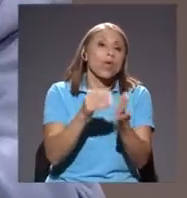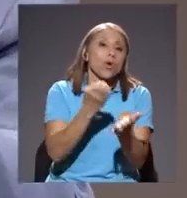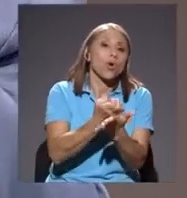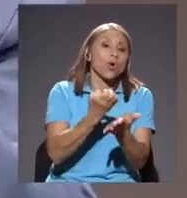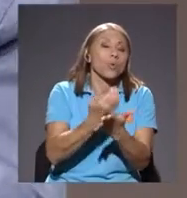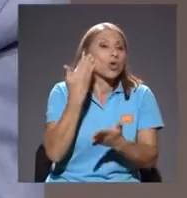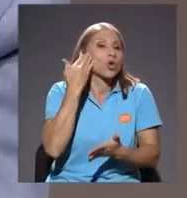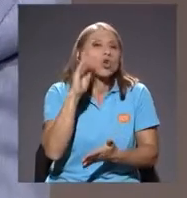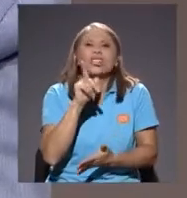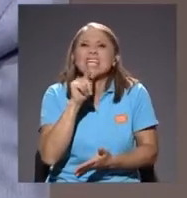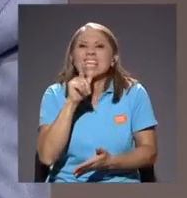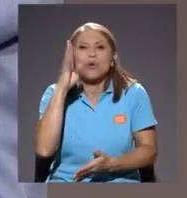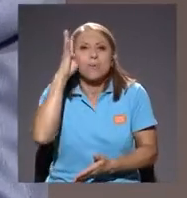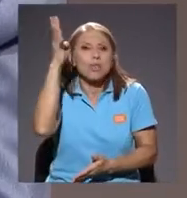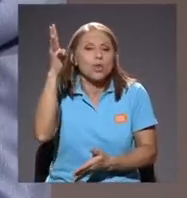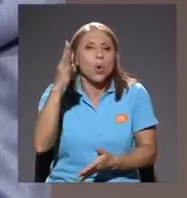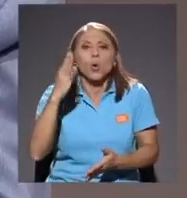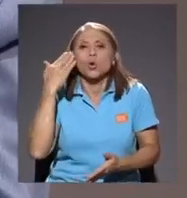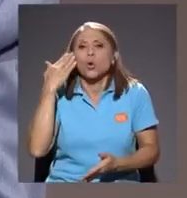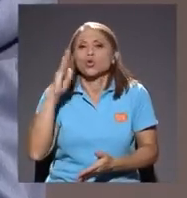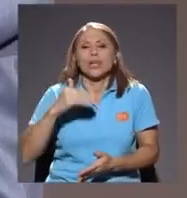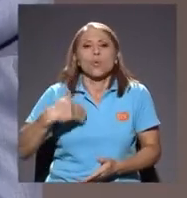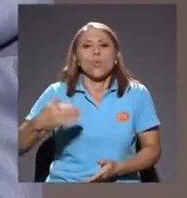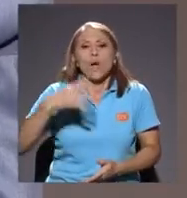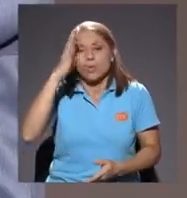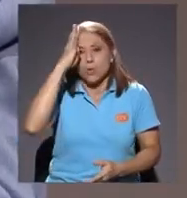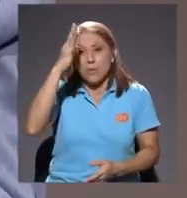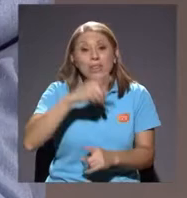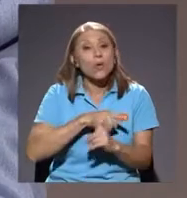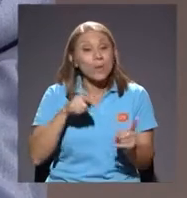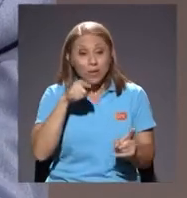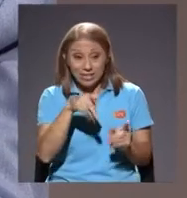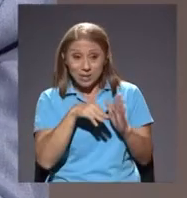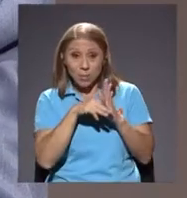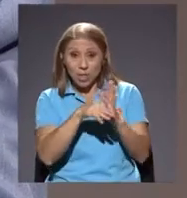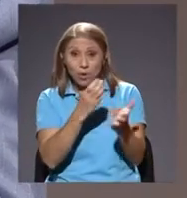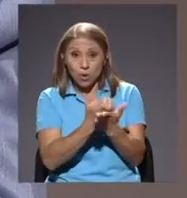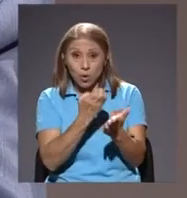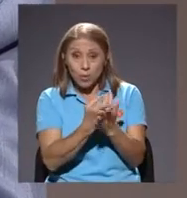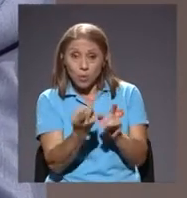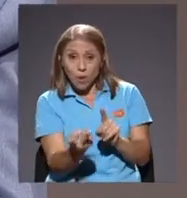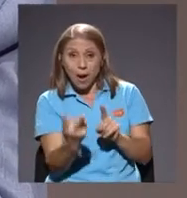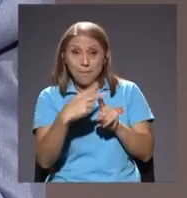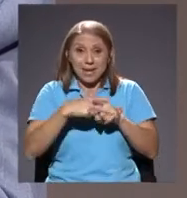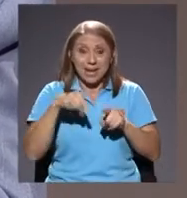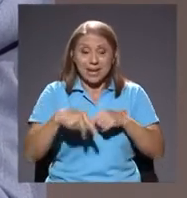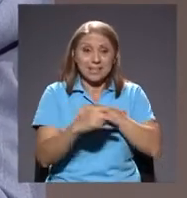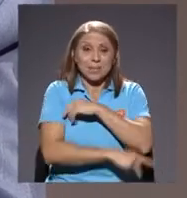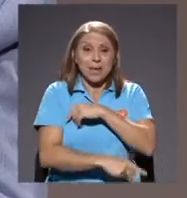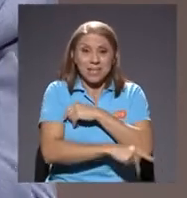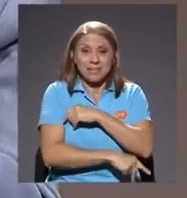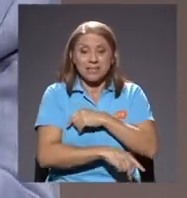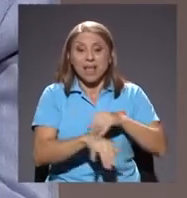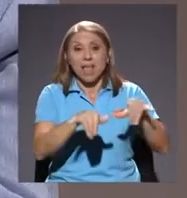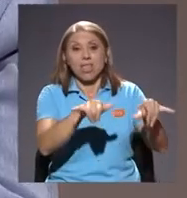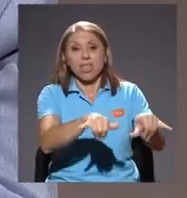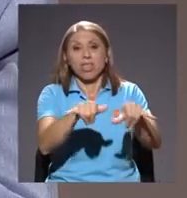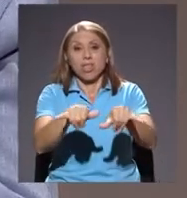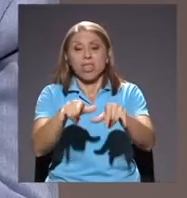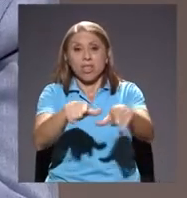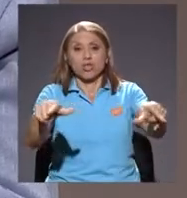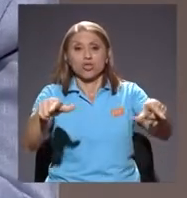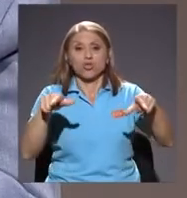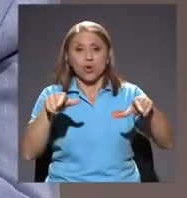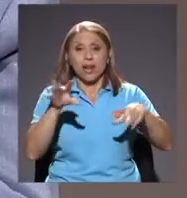inventó pero que es el que aplica en este país en donde están las zonas francas y demás pueden perfectamente desarrollar